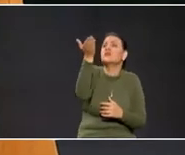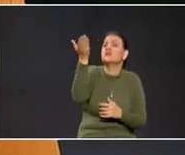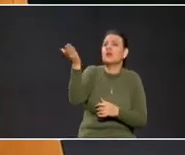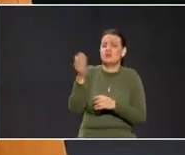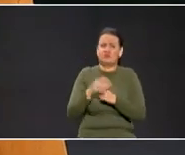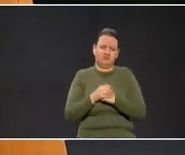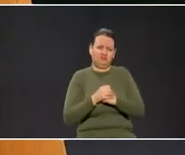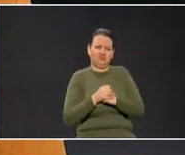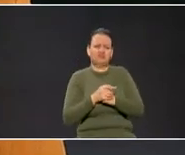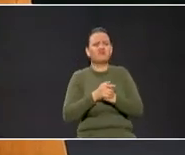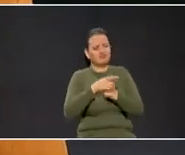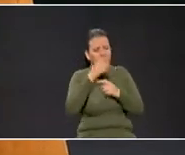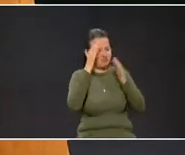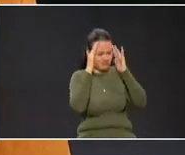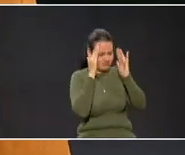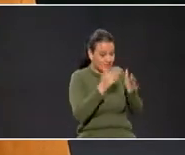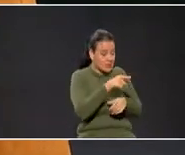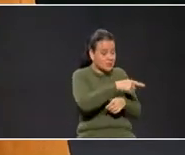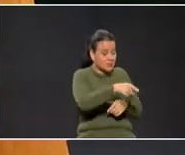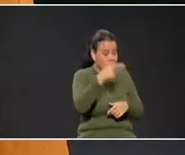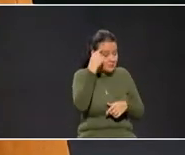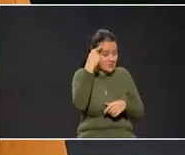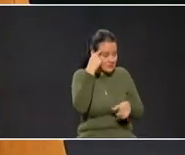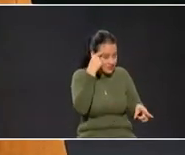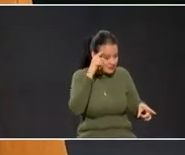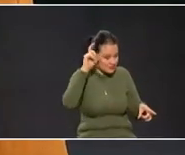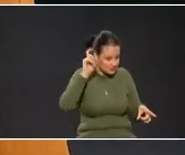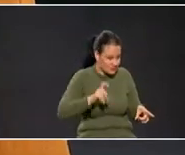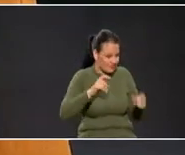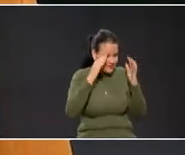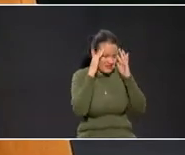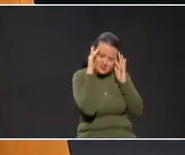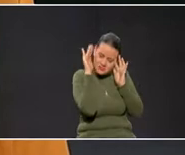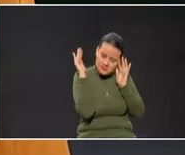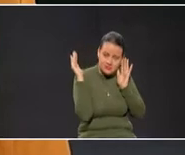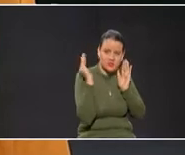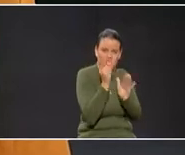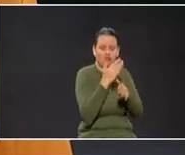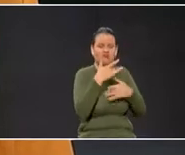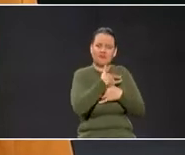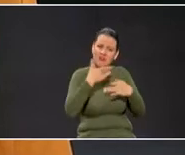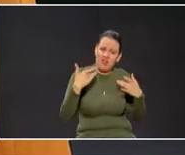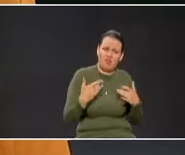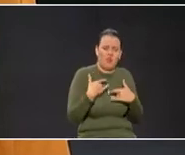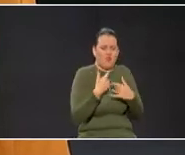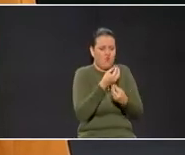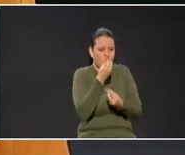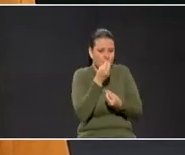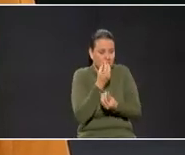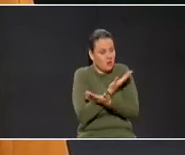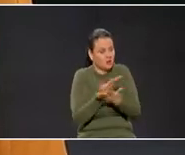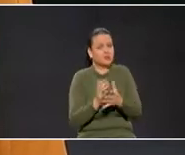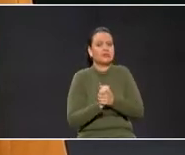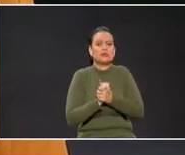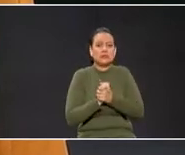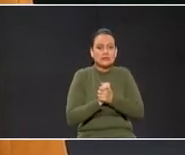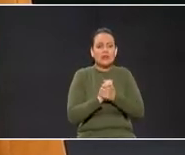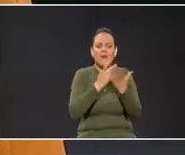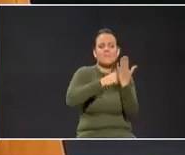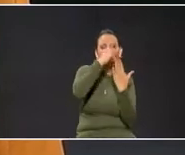que requieren atención integral vamos a tener unos proyectos y programas que